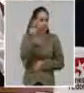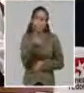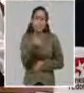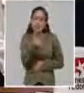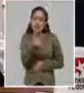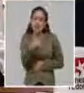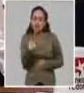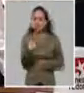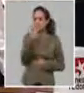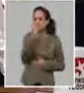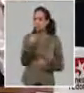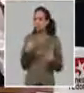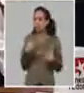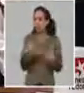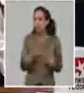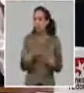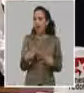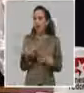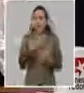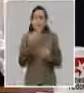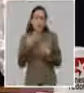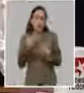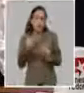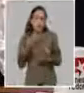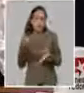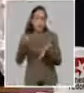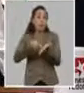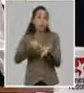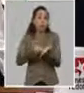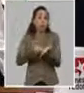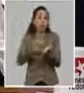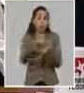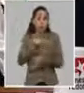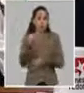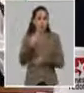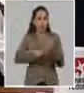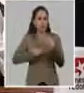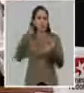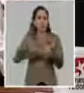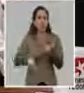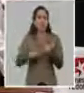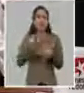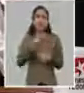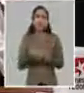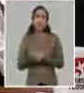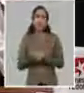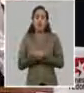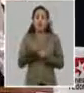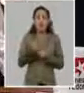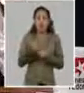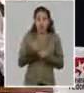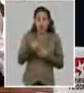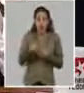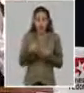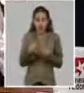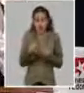están disponibles, de que usted sepa qué oferta puede tener, e incluso hemos diseñado productos semi-elaborados, digamos frijoles blandos, que usted